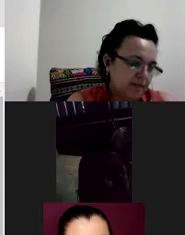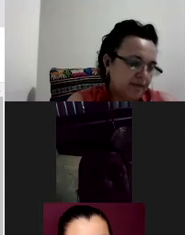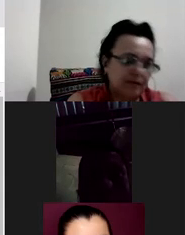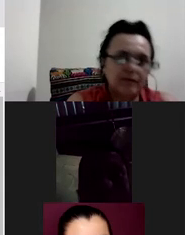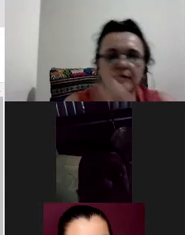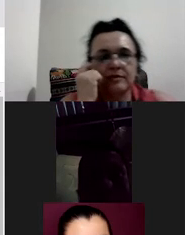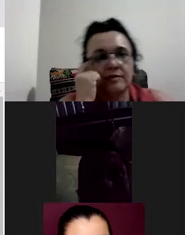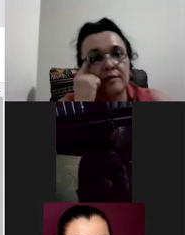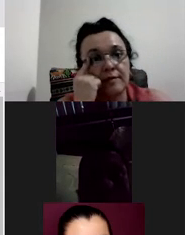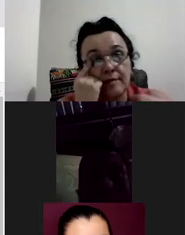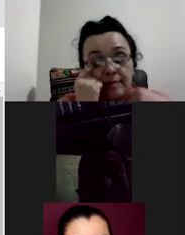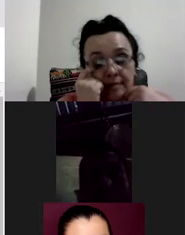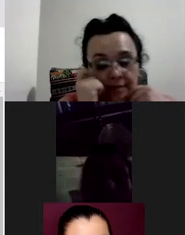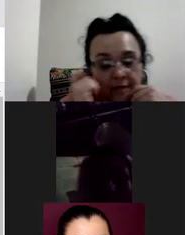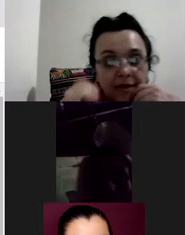Cristian.